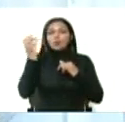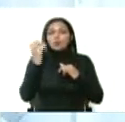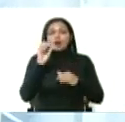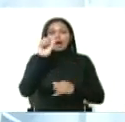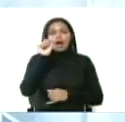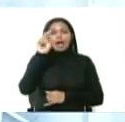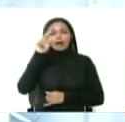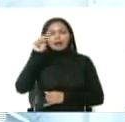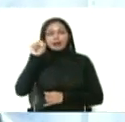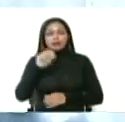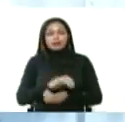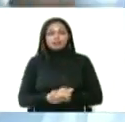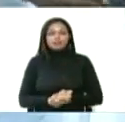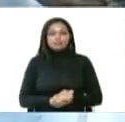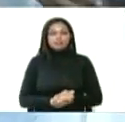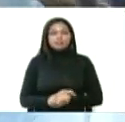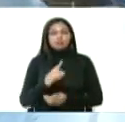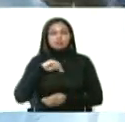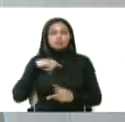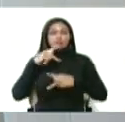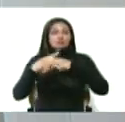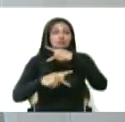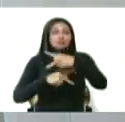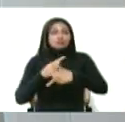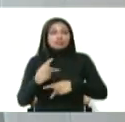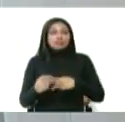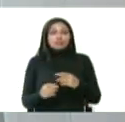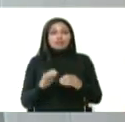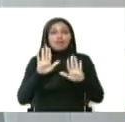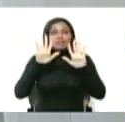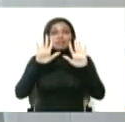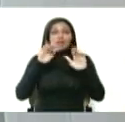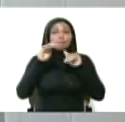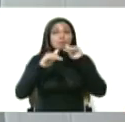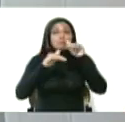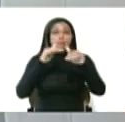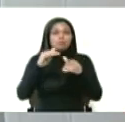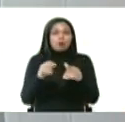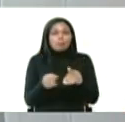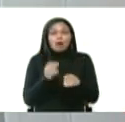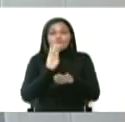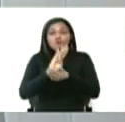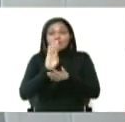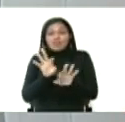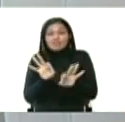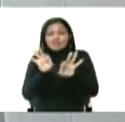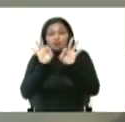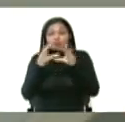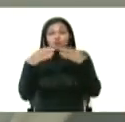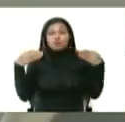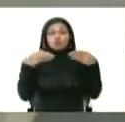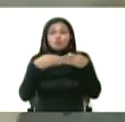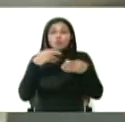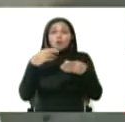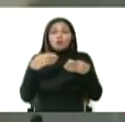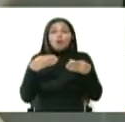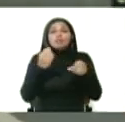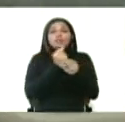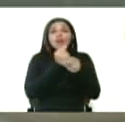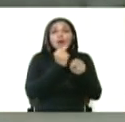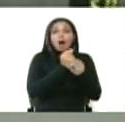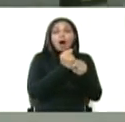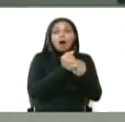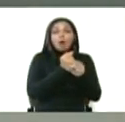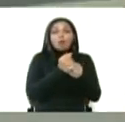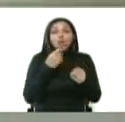ARN. En el momento es un proceso que lleva 10 pasos, un proceso minucioso, donde todo el equipo del Instituto Nacional de Higiene